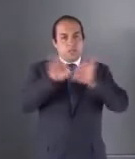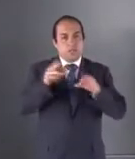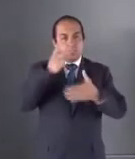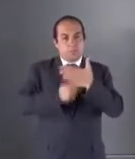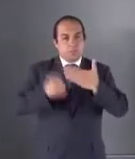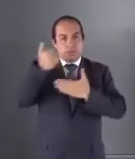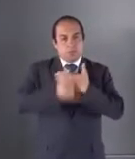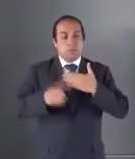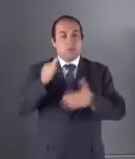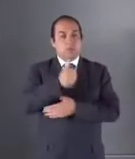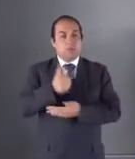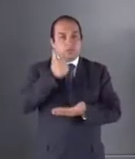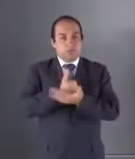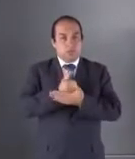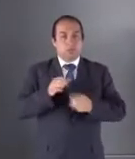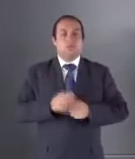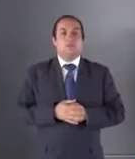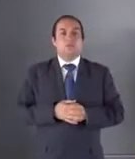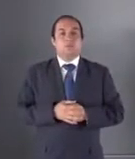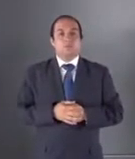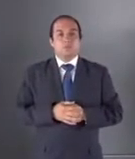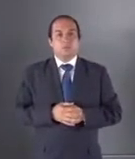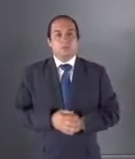ciudad, de nuestro proyecto de país.